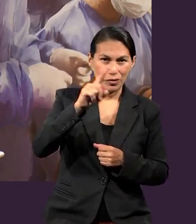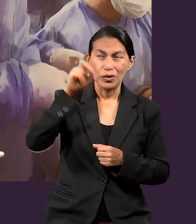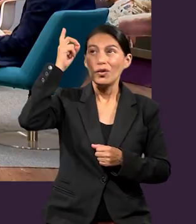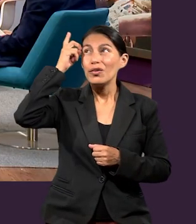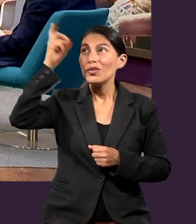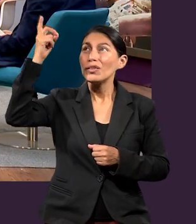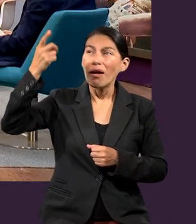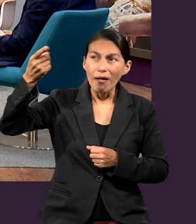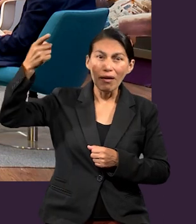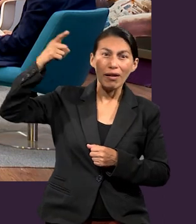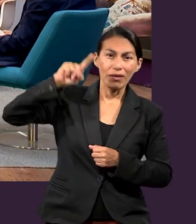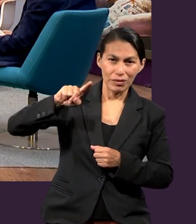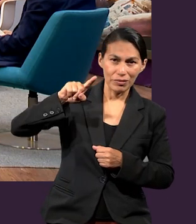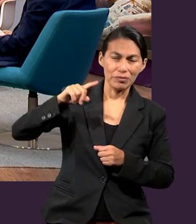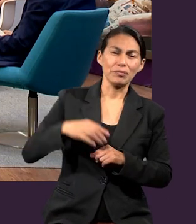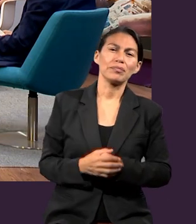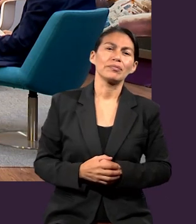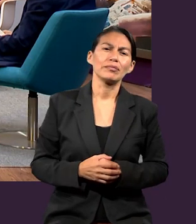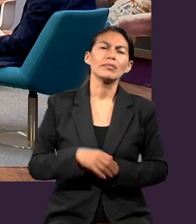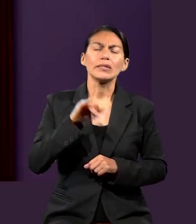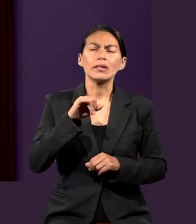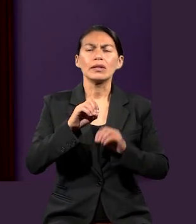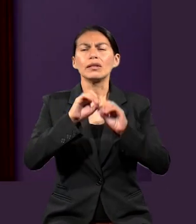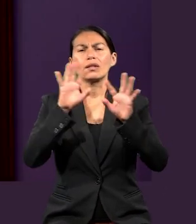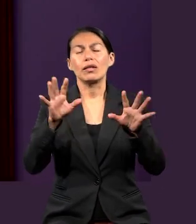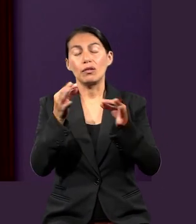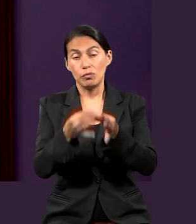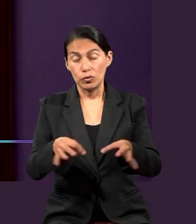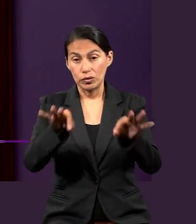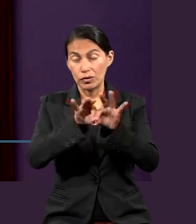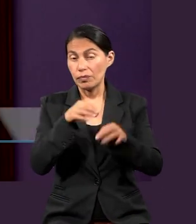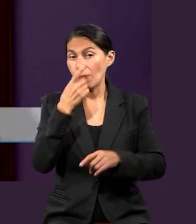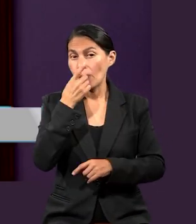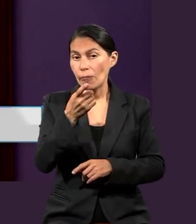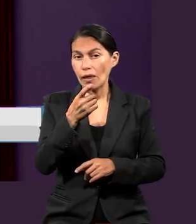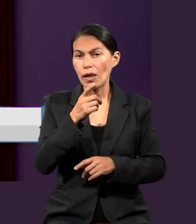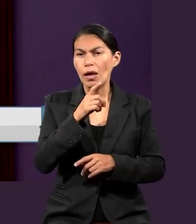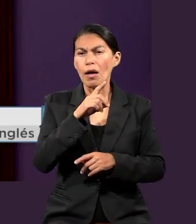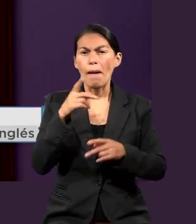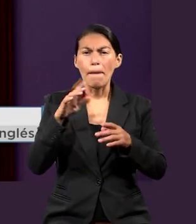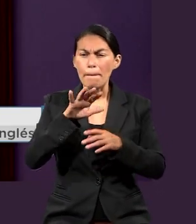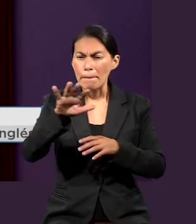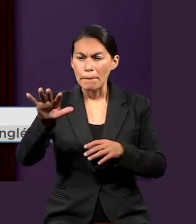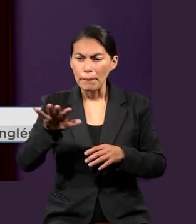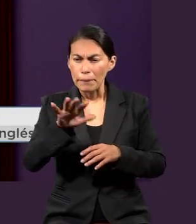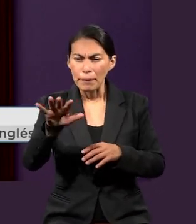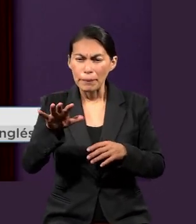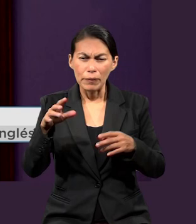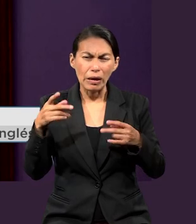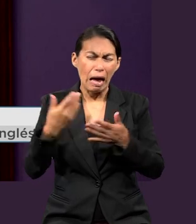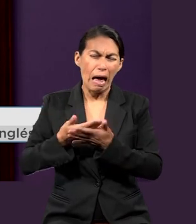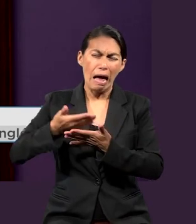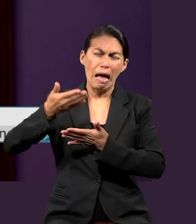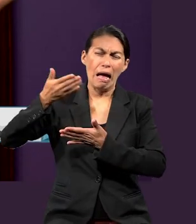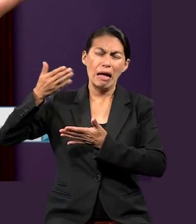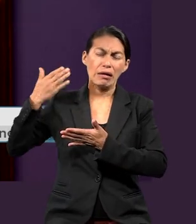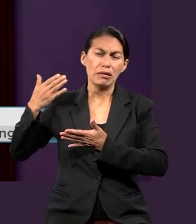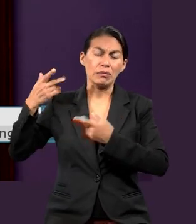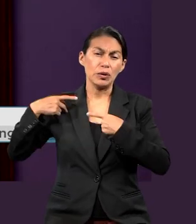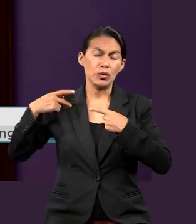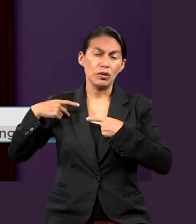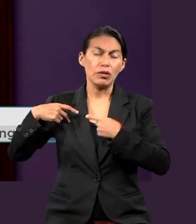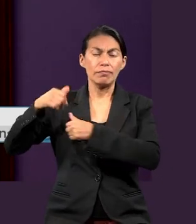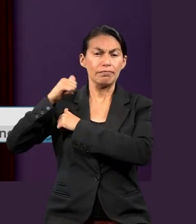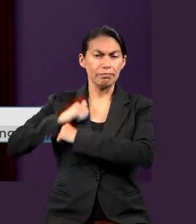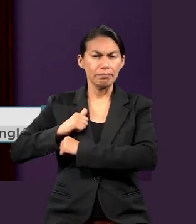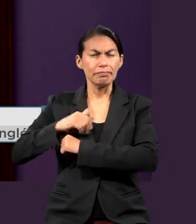Así es, creo que también es muy importante recalcar que es un pueblo que está apoyado en reformadores que vinieron